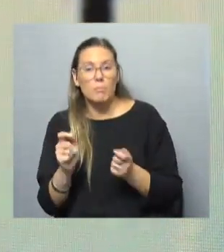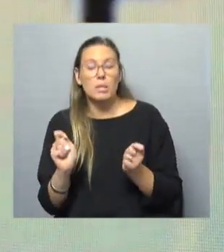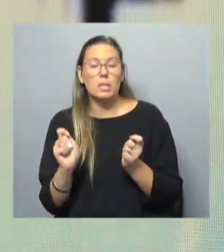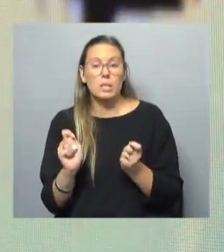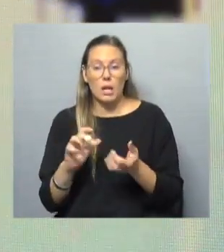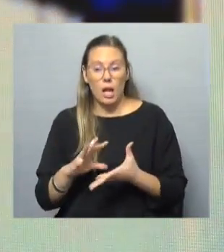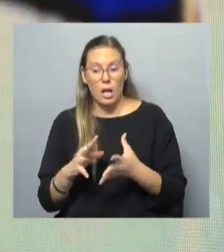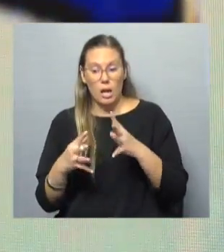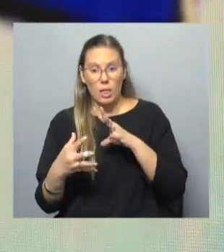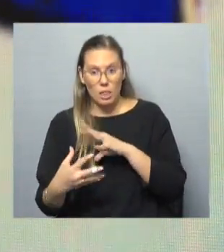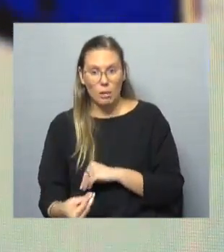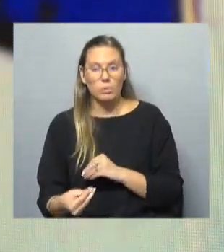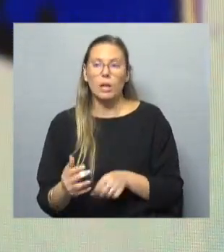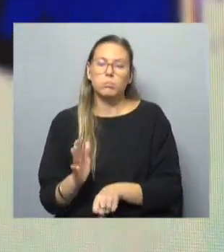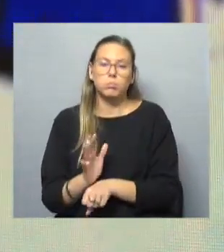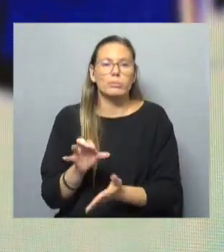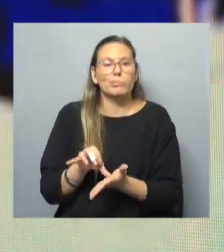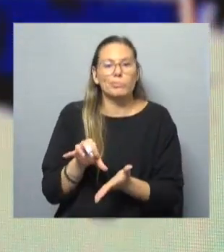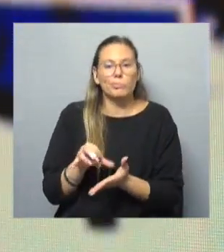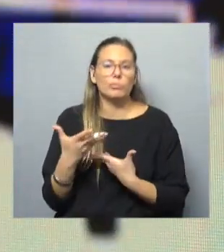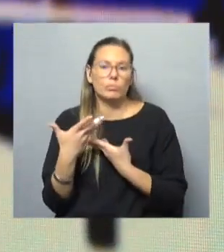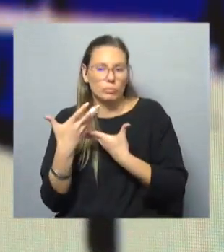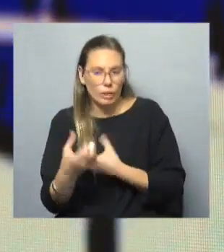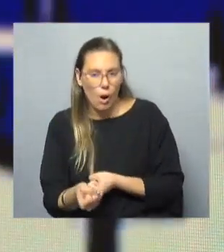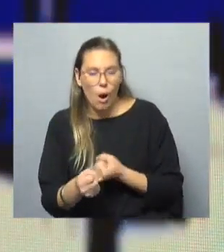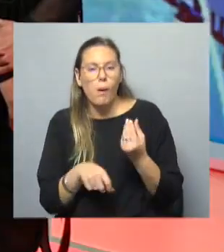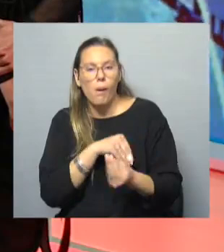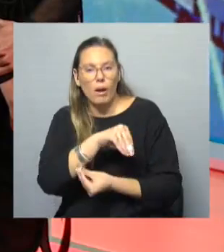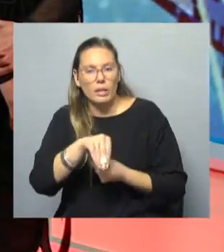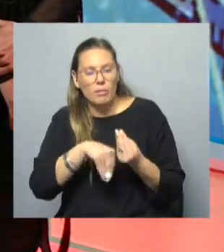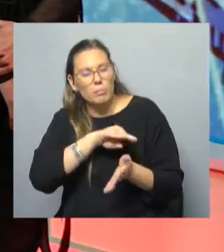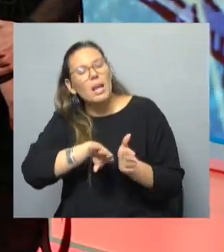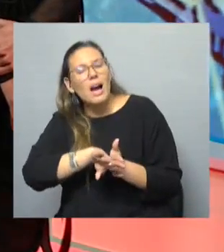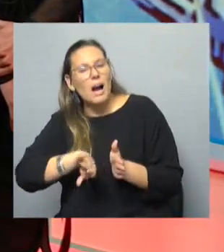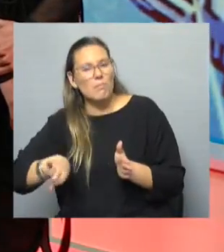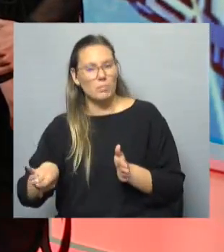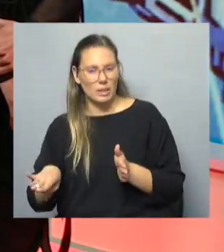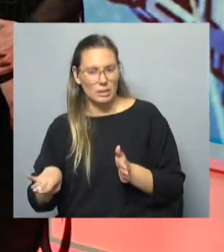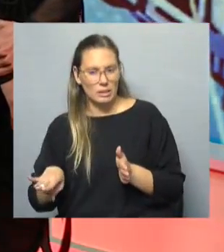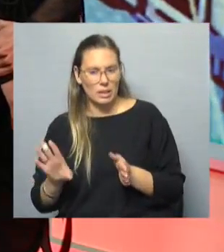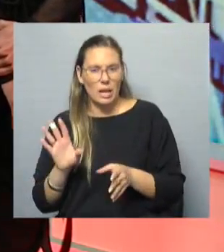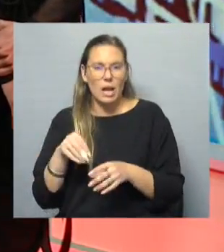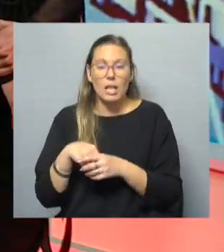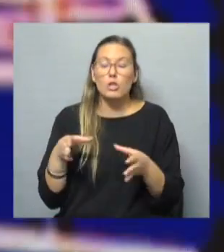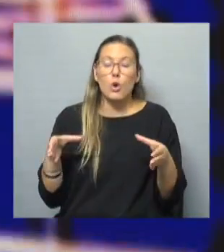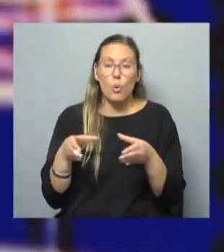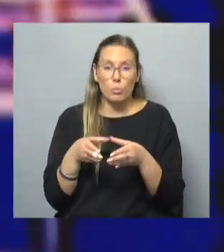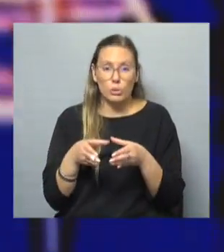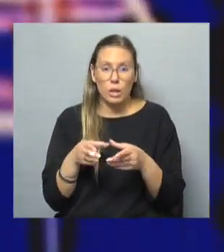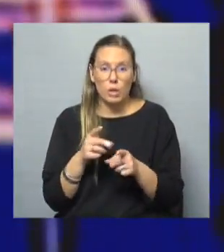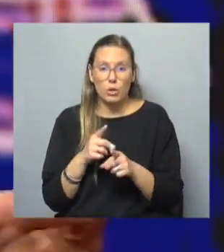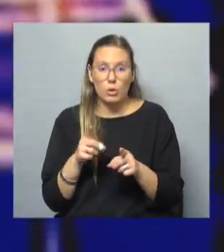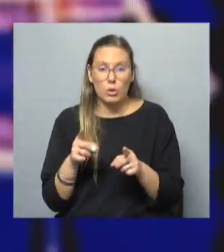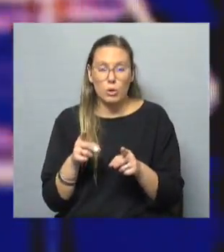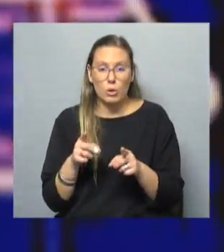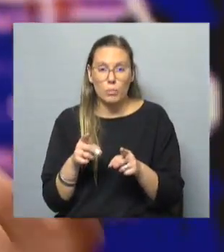en como sistemas de soporte y también como de familias alternativas dentro de la comunidad, porque sin que seamos